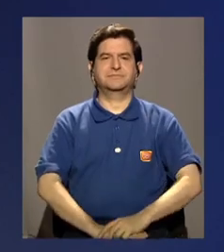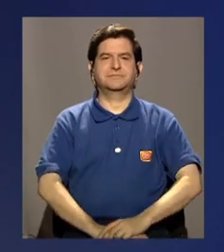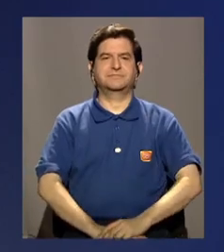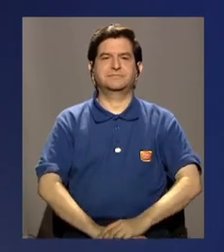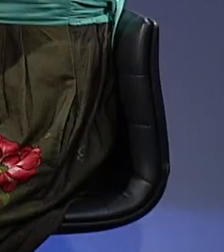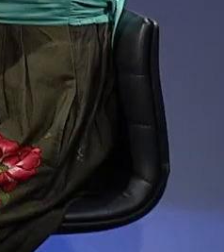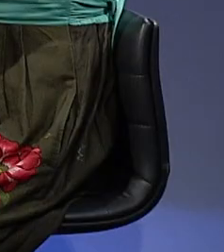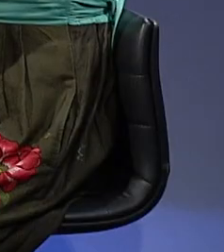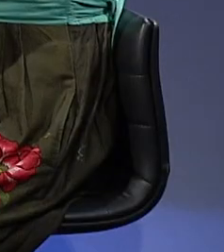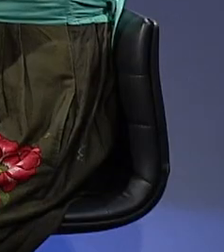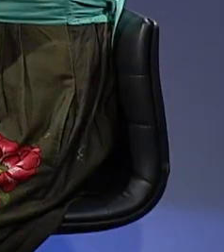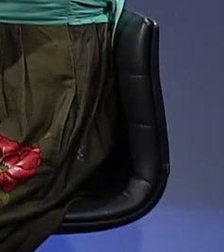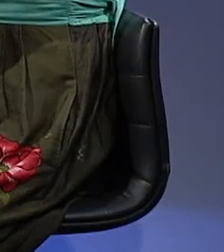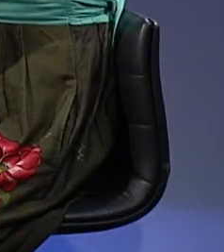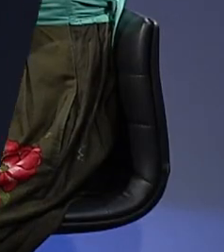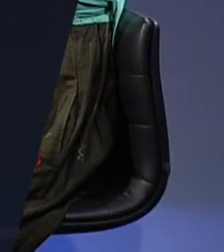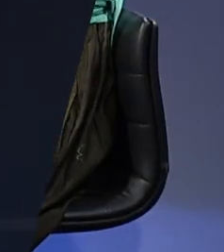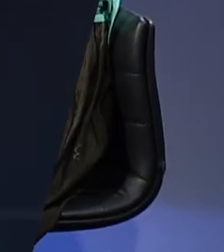sentido